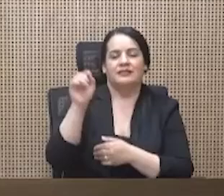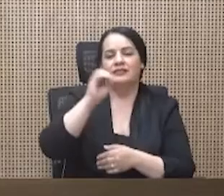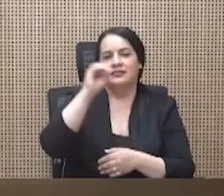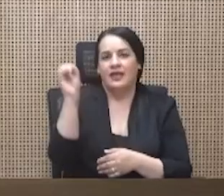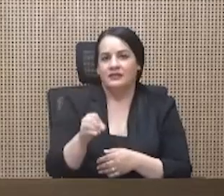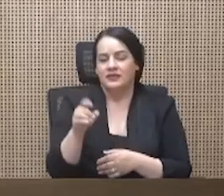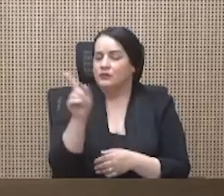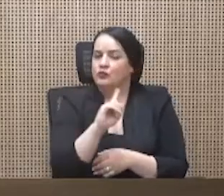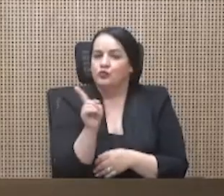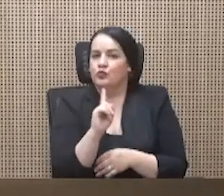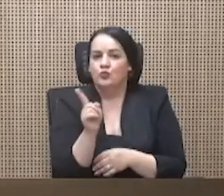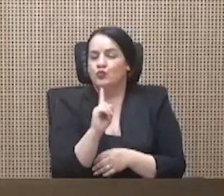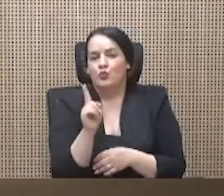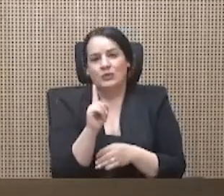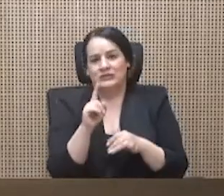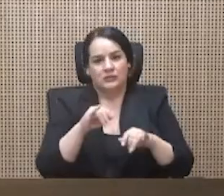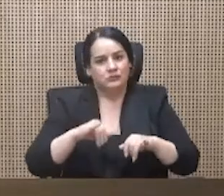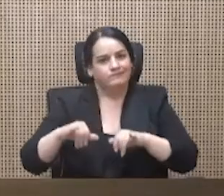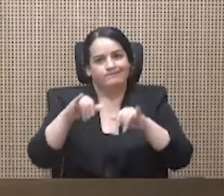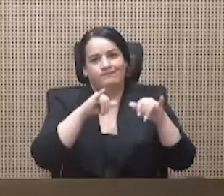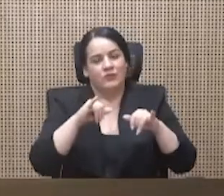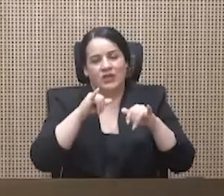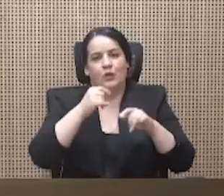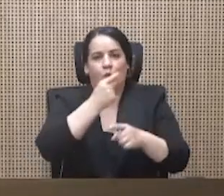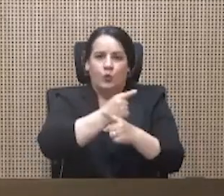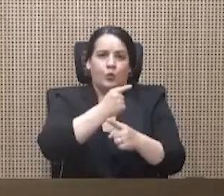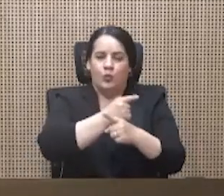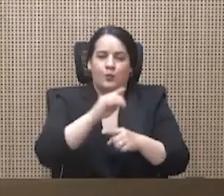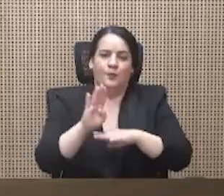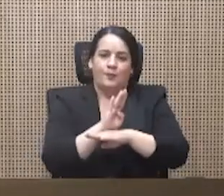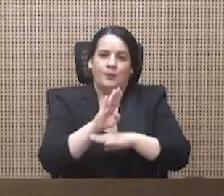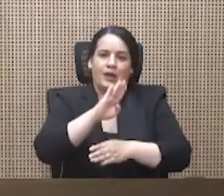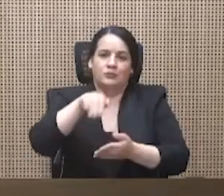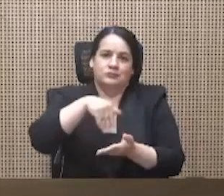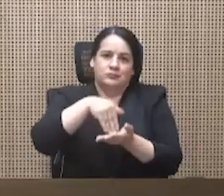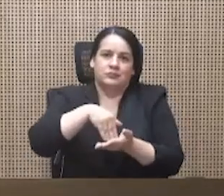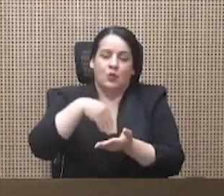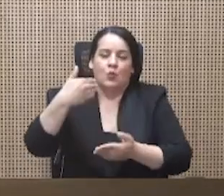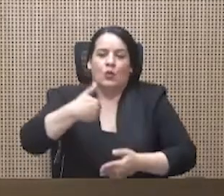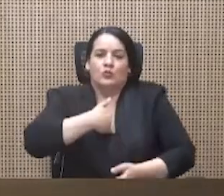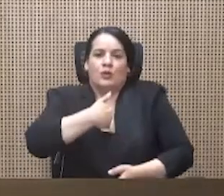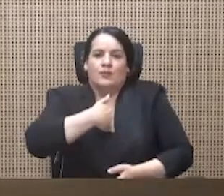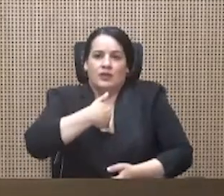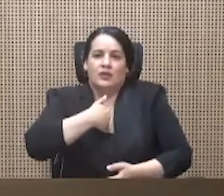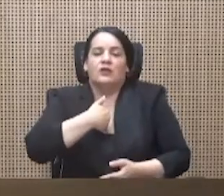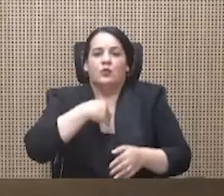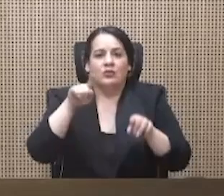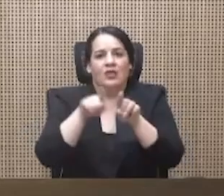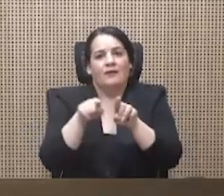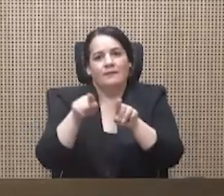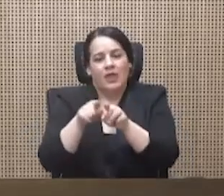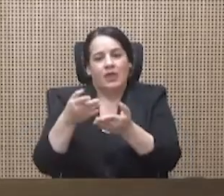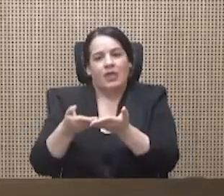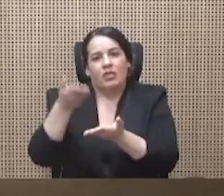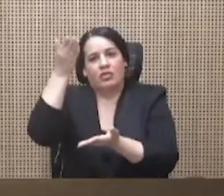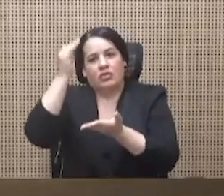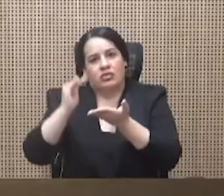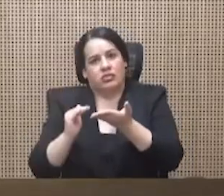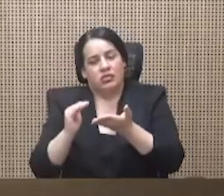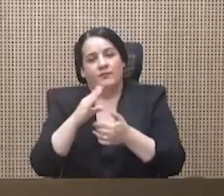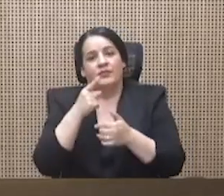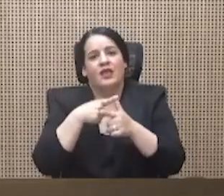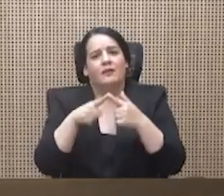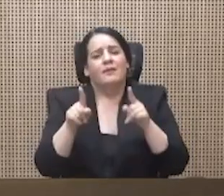sido simétrica y proporcional por parte del Banco Central, cuando ha habido apreciación y devaluación.